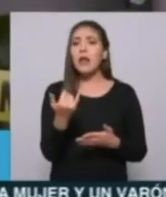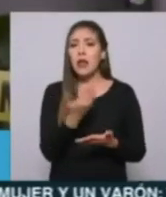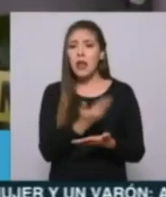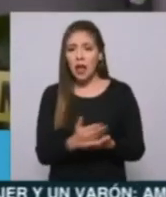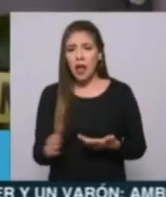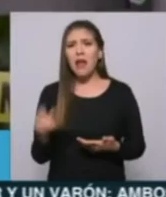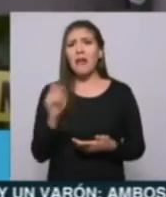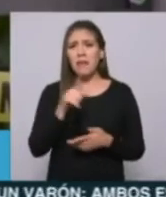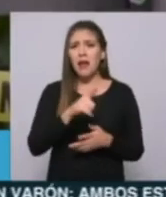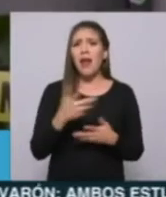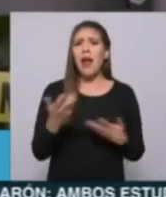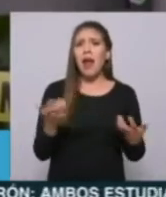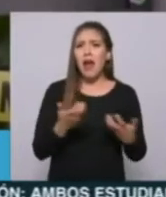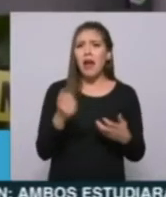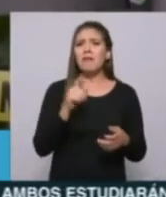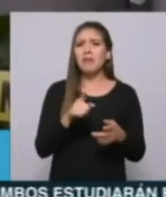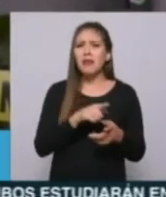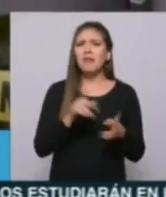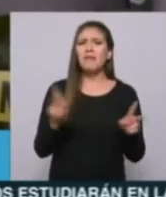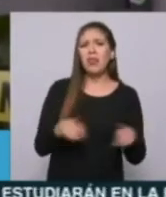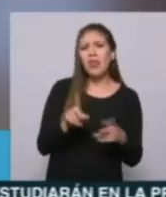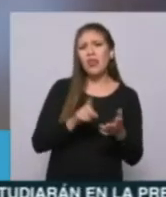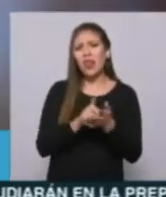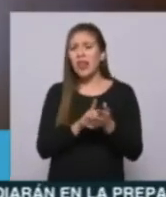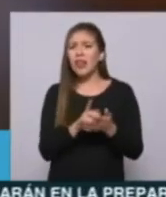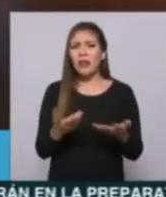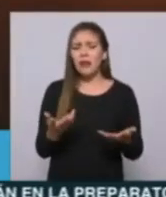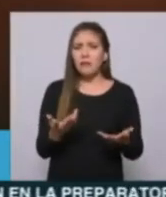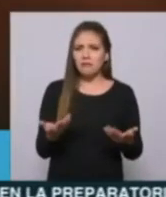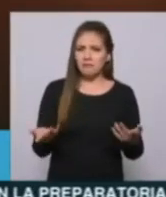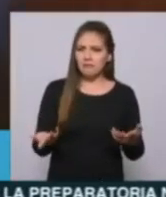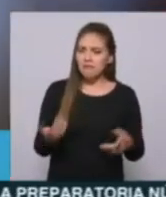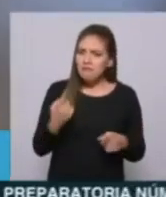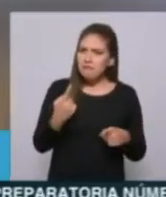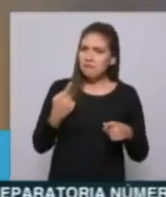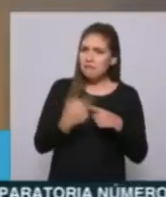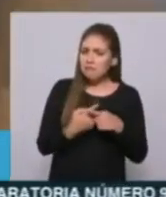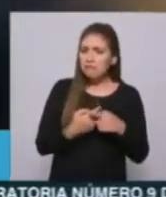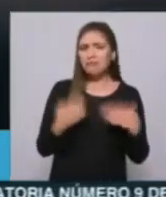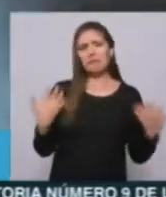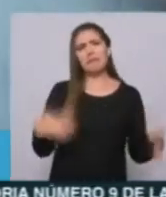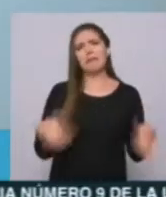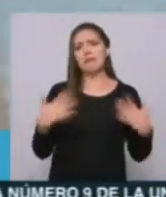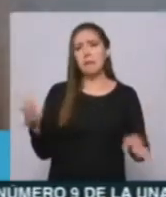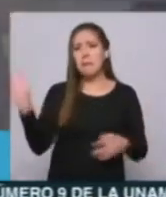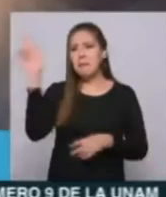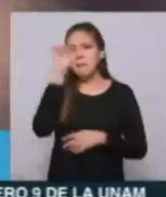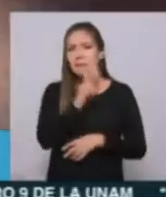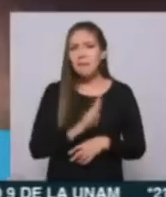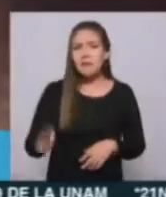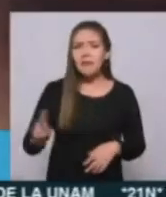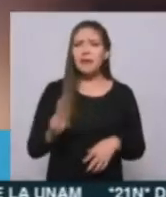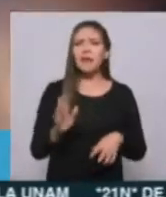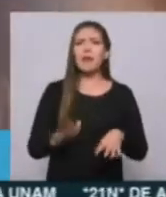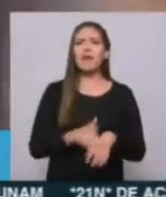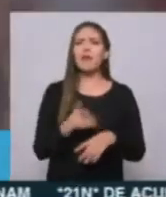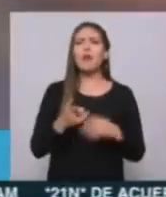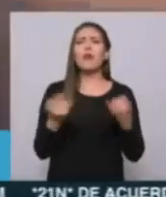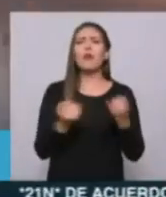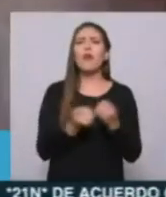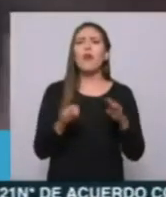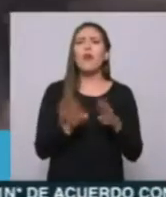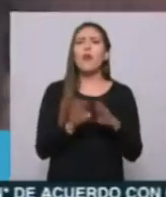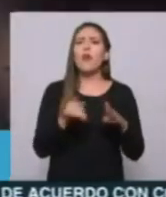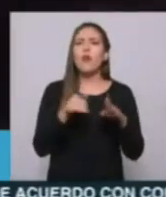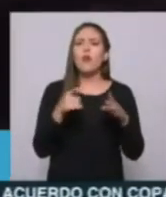como las que ya están saliendo a la luz, pues eso es peor, ¿no? Porque si estamos hablando también de la